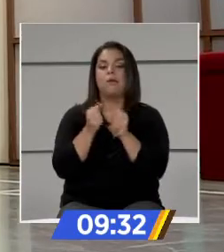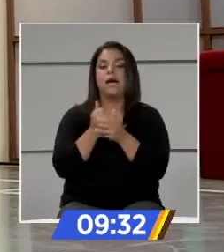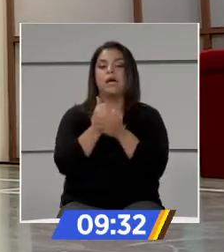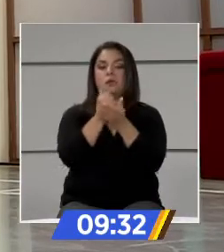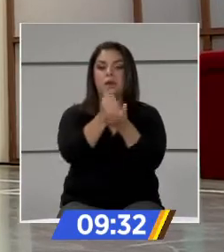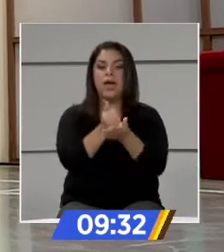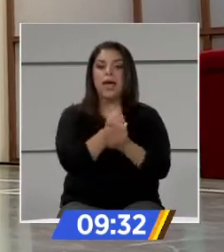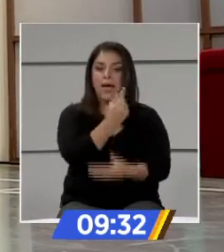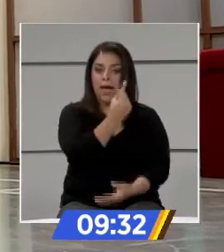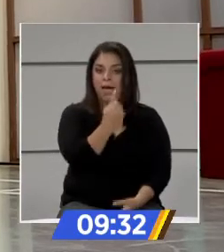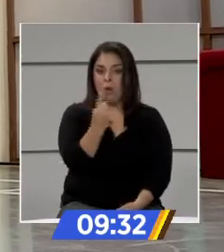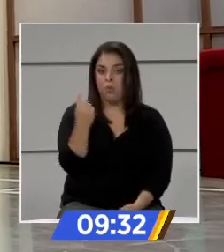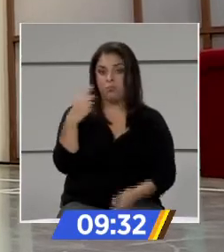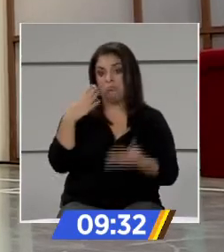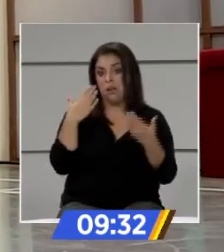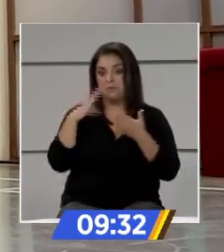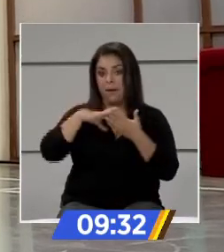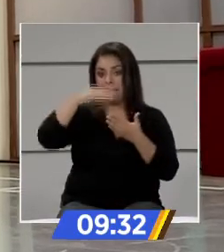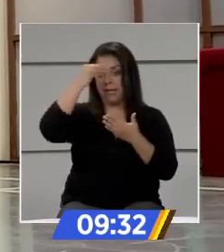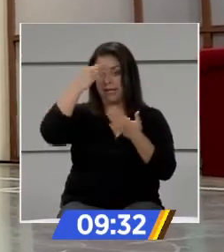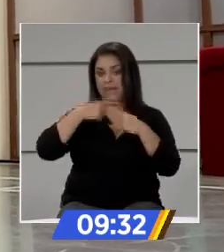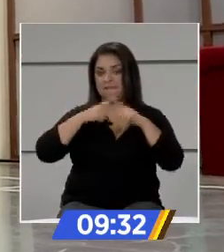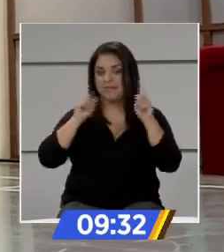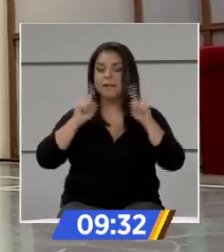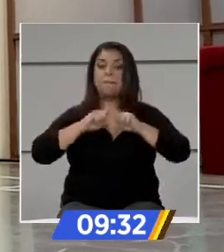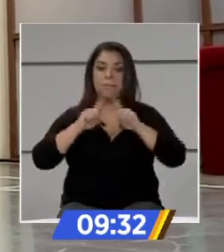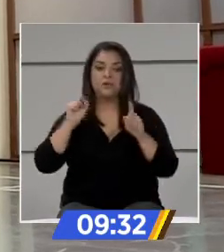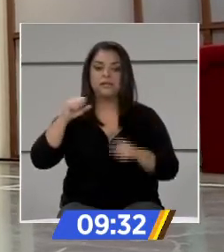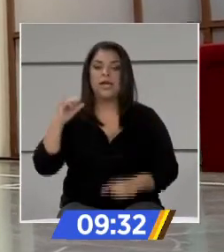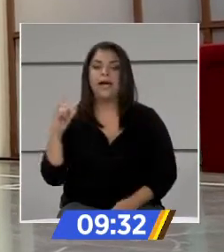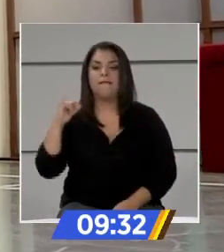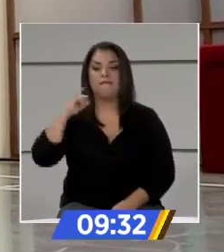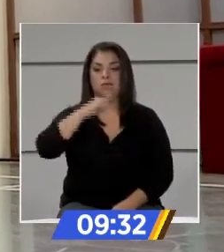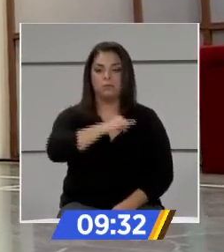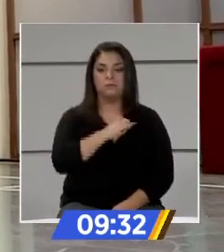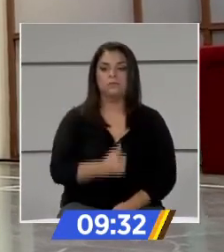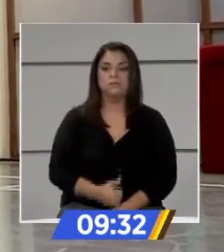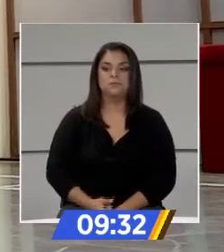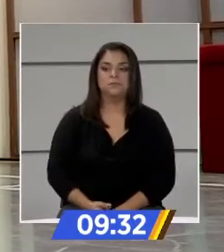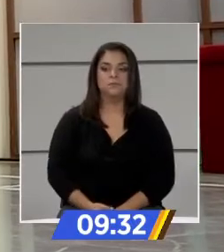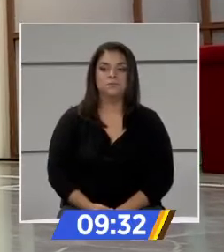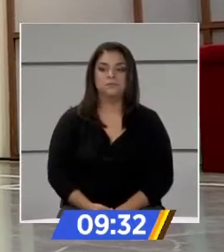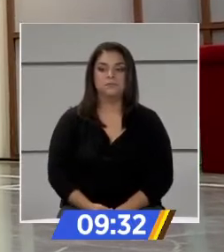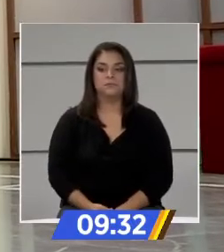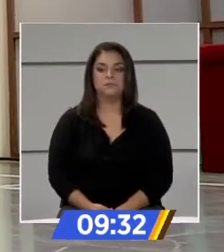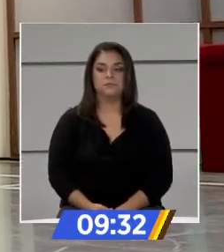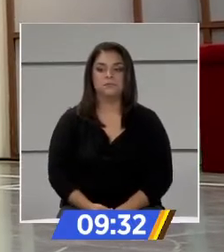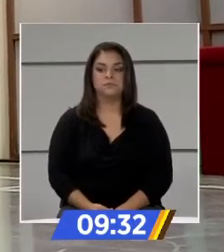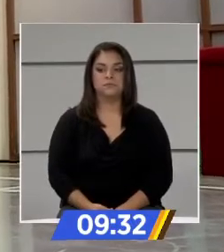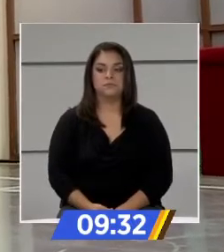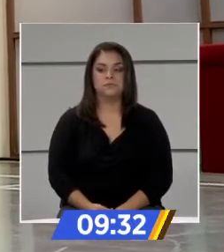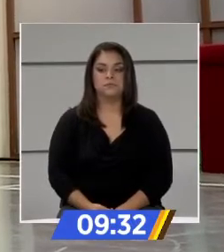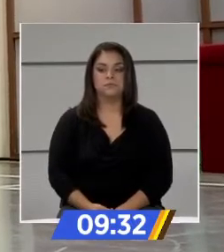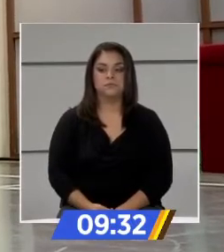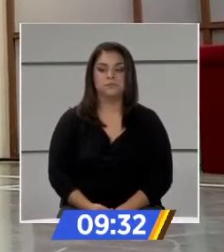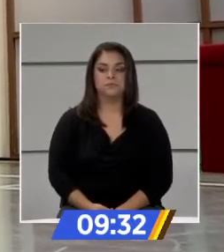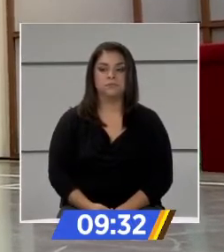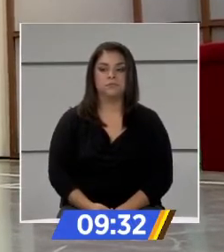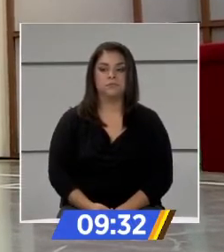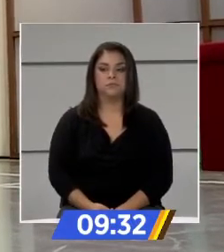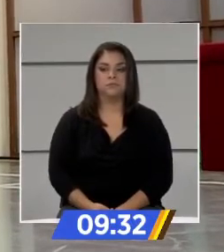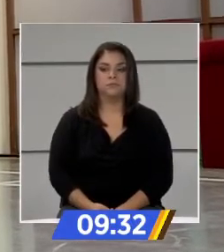cada uno de nosotros tal vez aprendió diferente. La cosa es que sea un avioncito. Ese doble me gustó mucho. Ve, creo que así, Sergio.